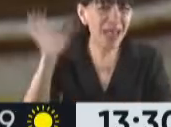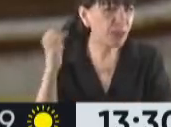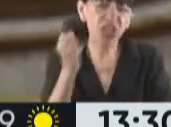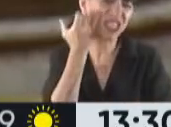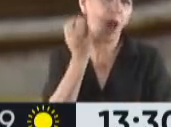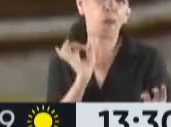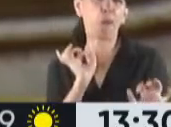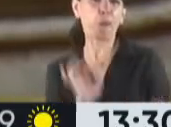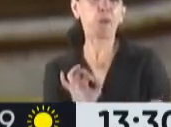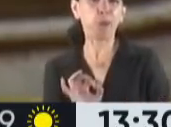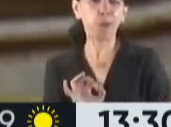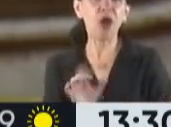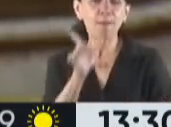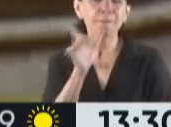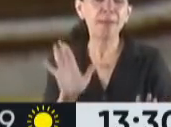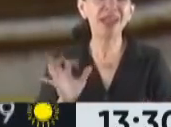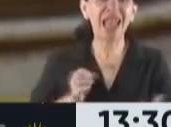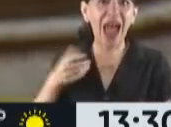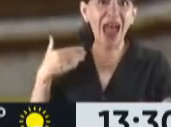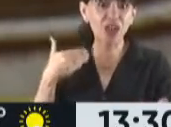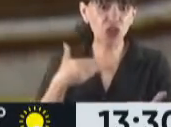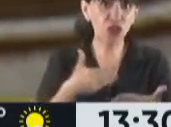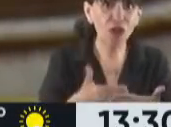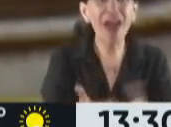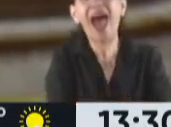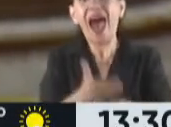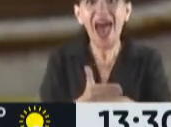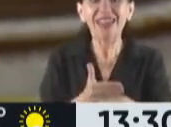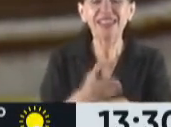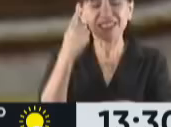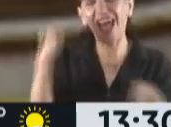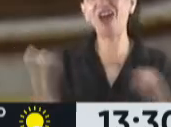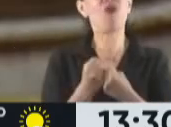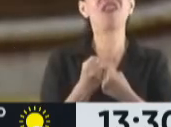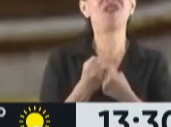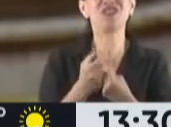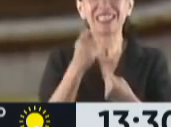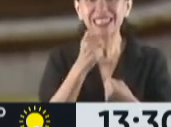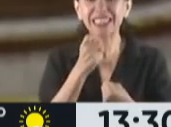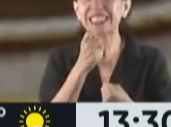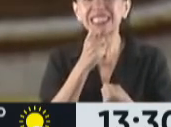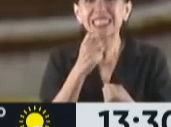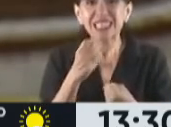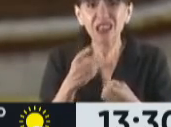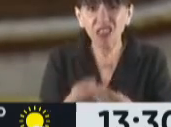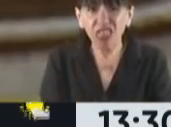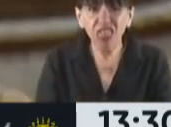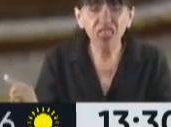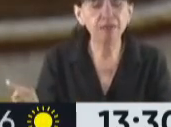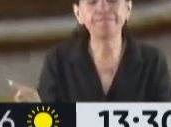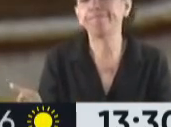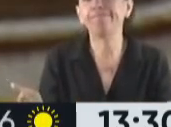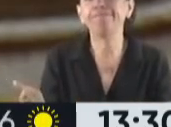y tiene que hacerse antes de que venza el año. Tenemos que utilizar la ventana de oportunidad, pero si se cierra será francamente una pena. Y hay muchísimo potencial que se